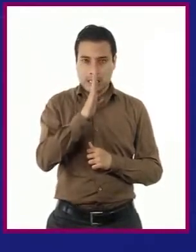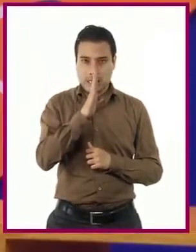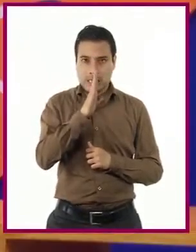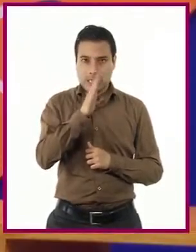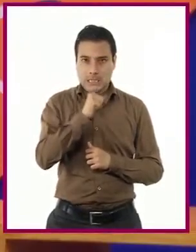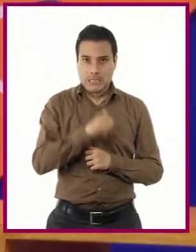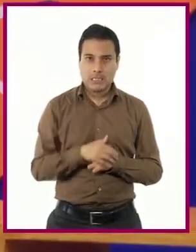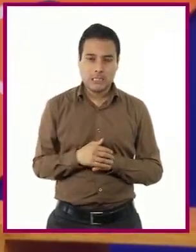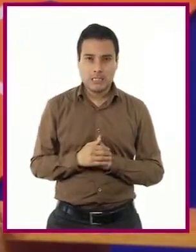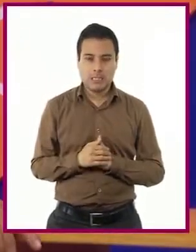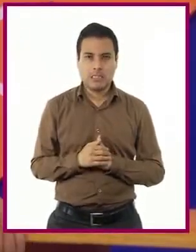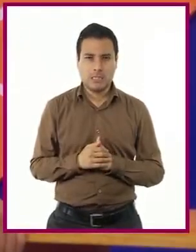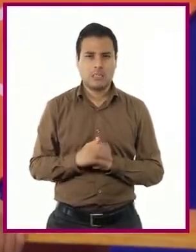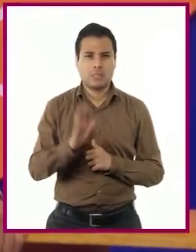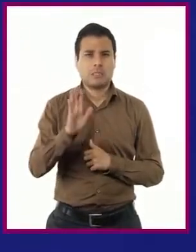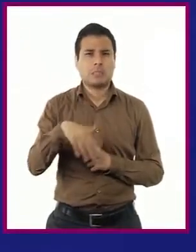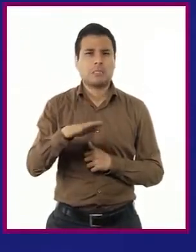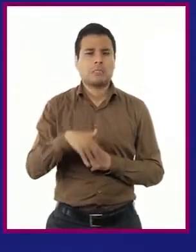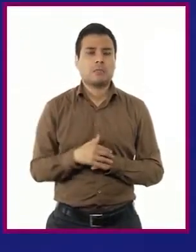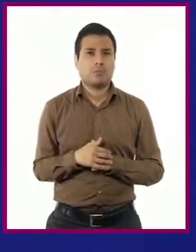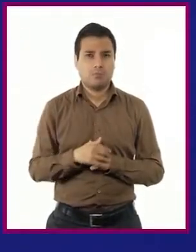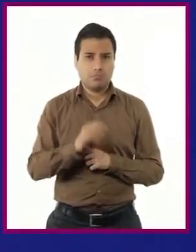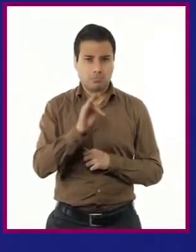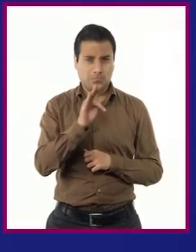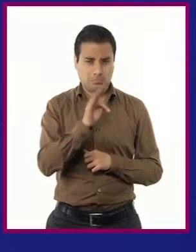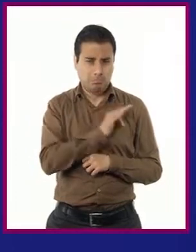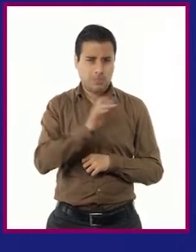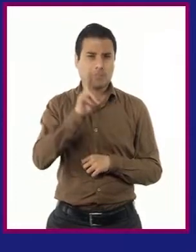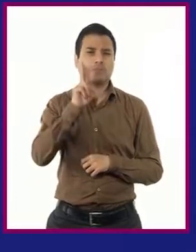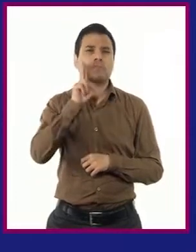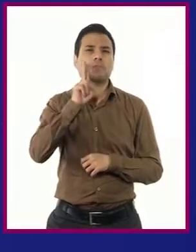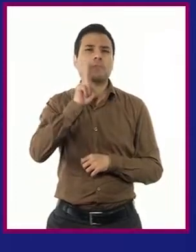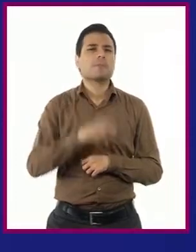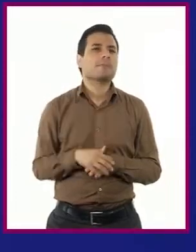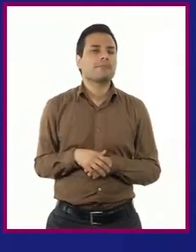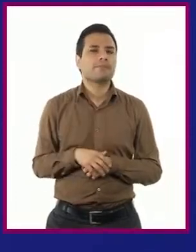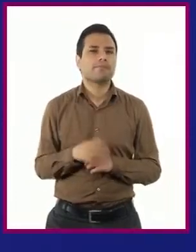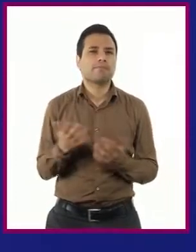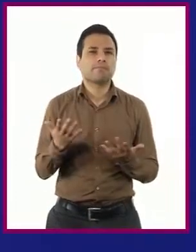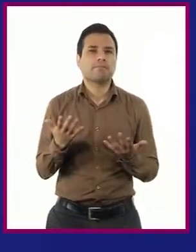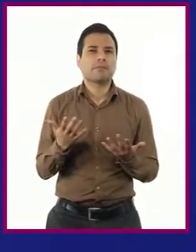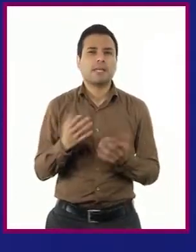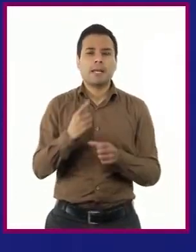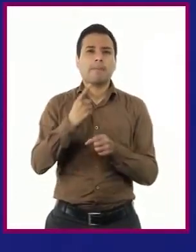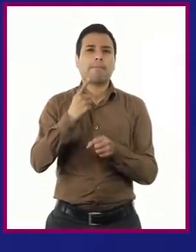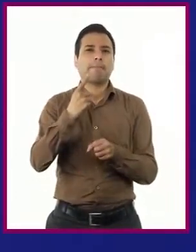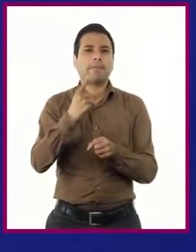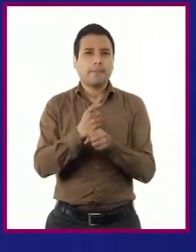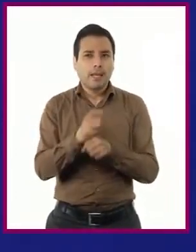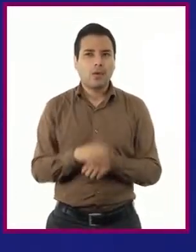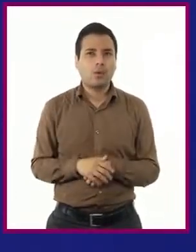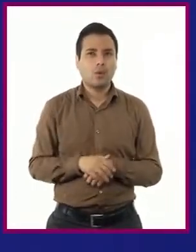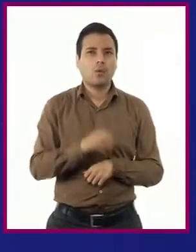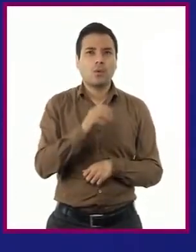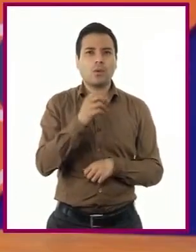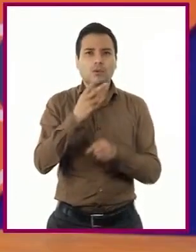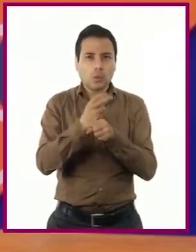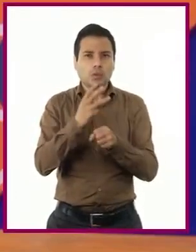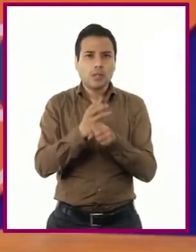profesor. ¿Por qué no nos ponemos de acuerdo en qué es lo que debe ir primero o cómo acomodar los